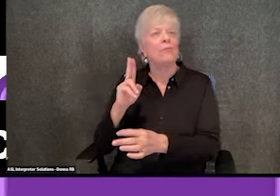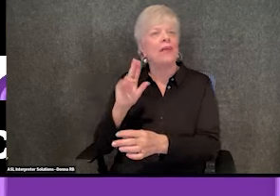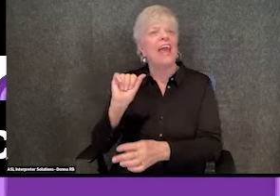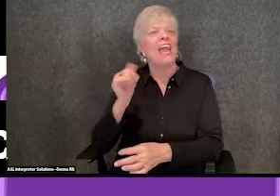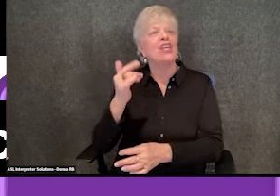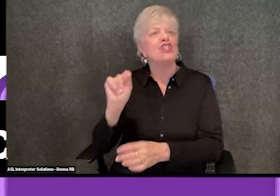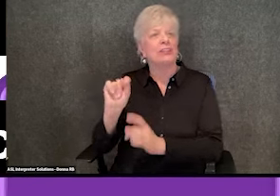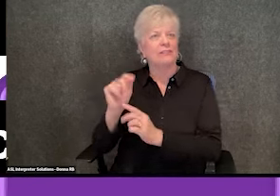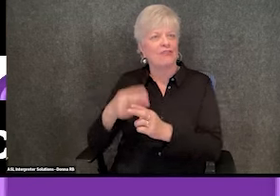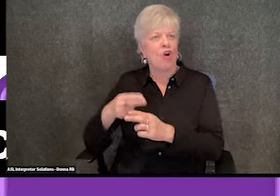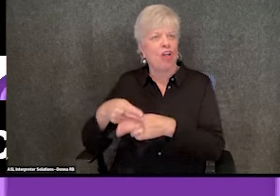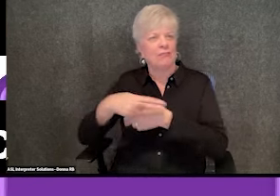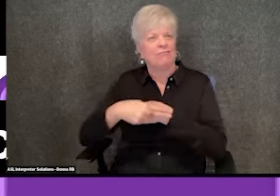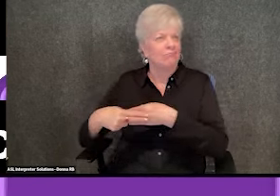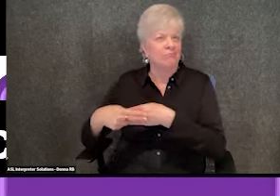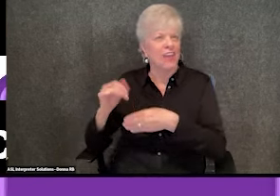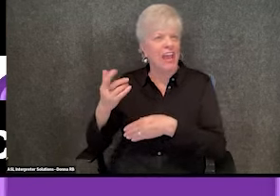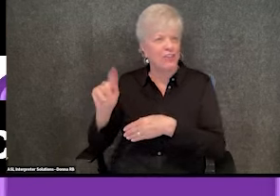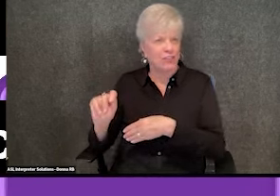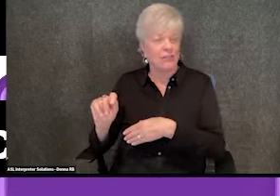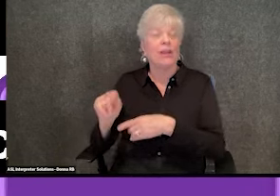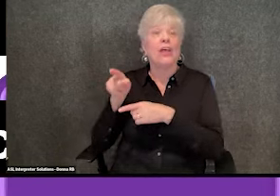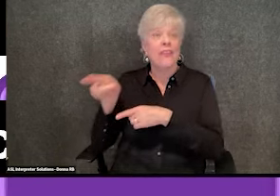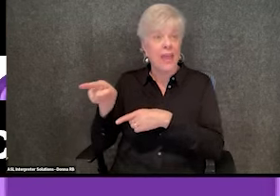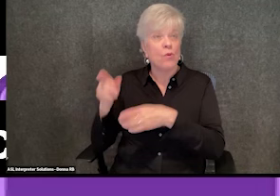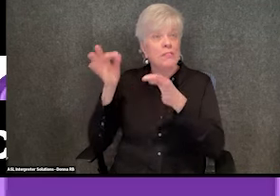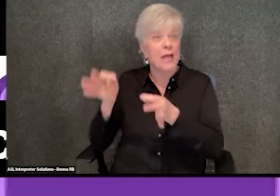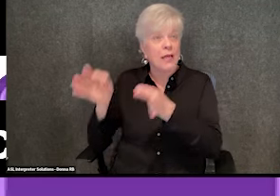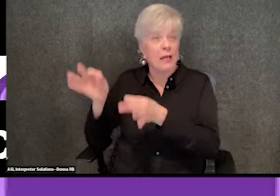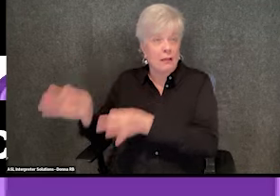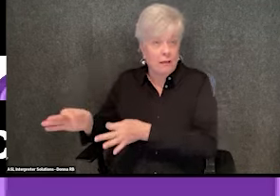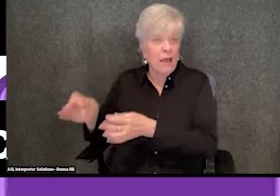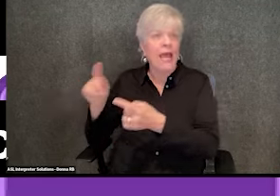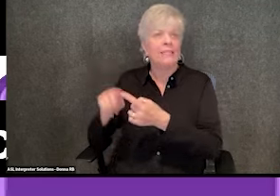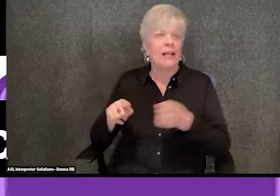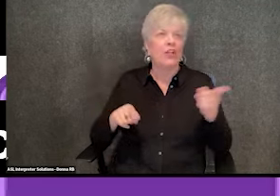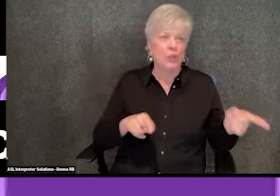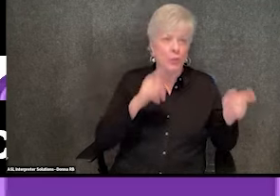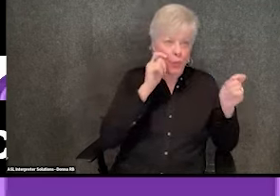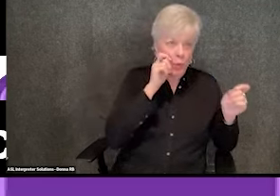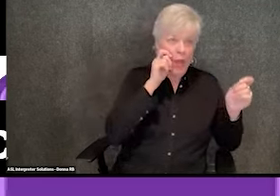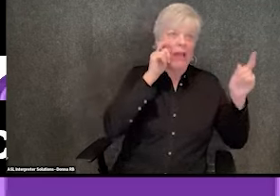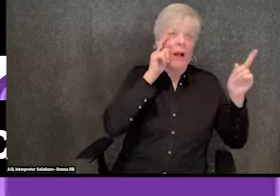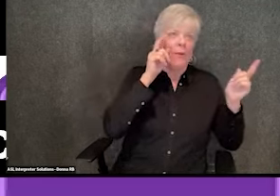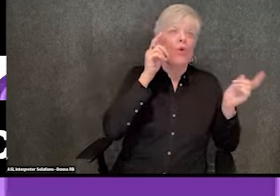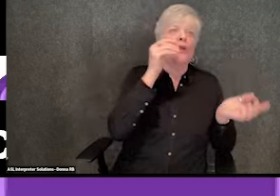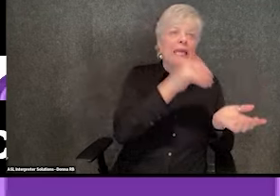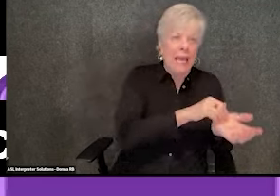el directriz o el poder queda activado y esté activado hasta cuando la